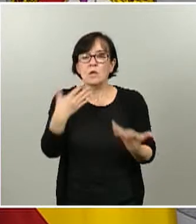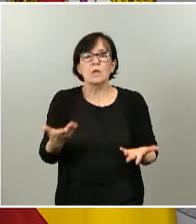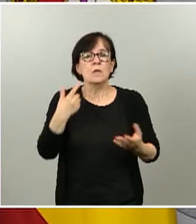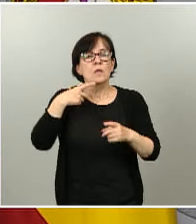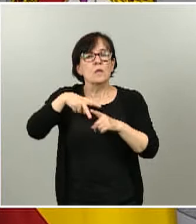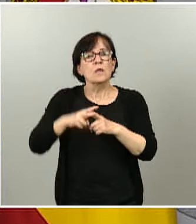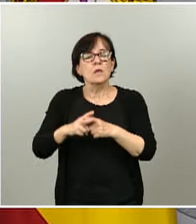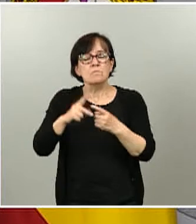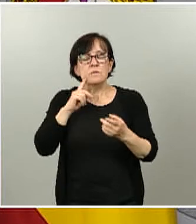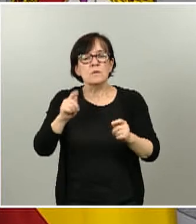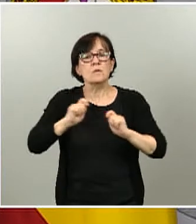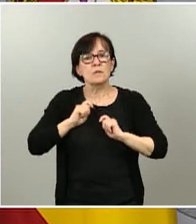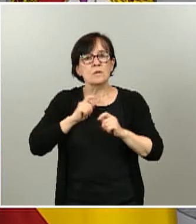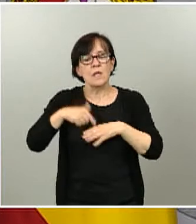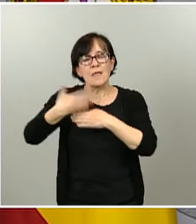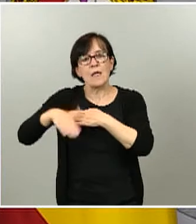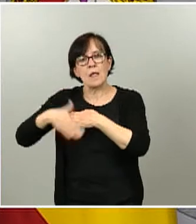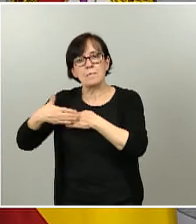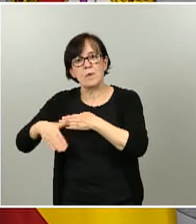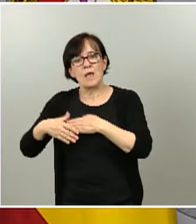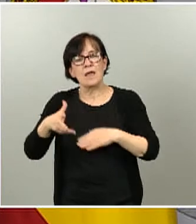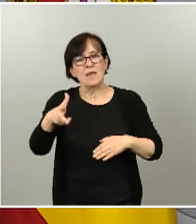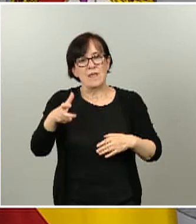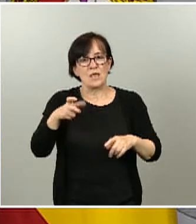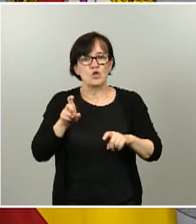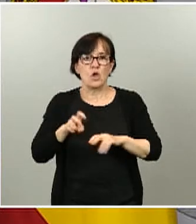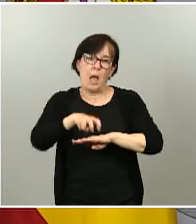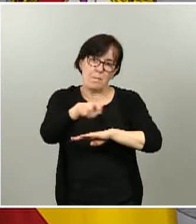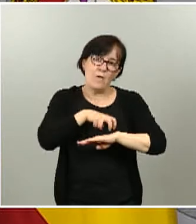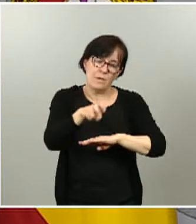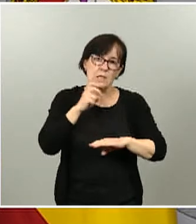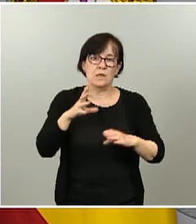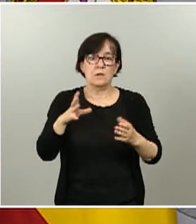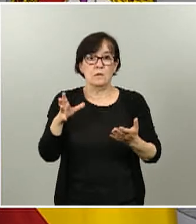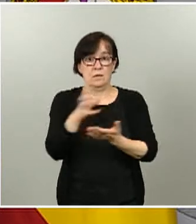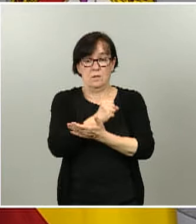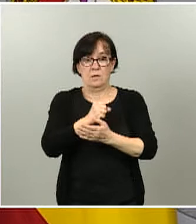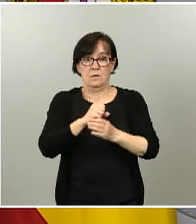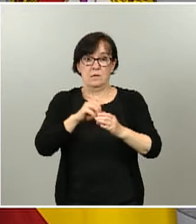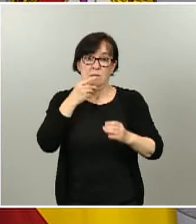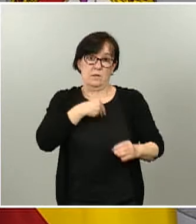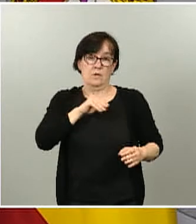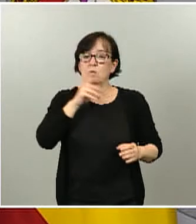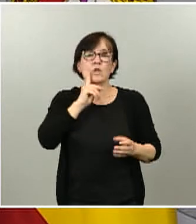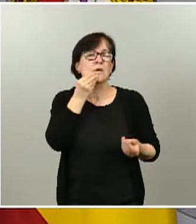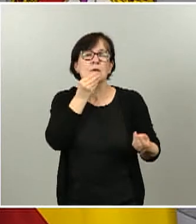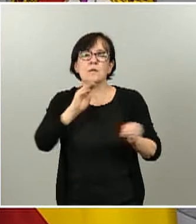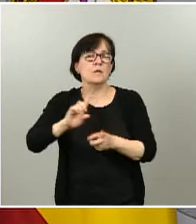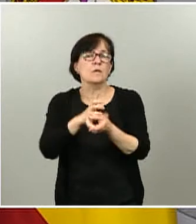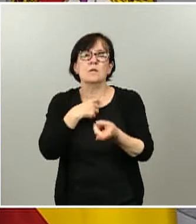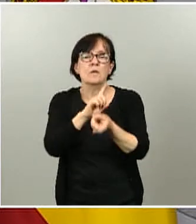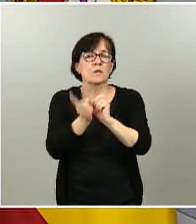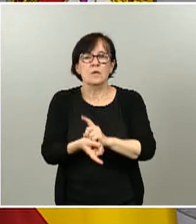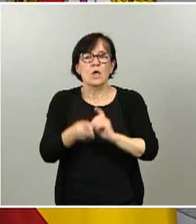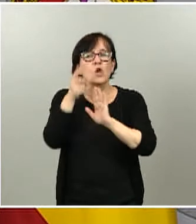posibilidad de restringir ese derecho a la movilidad para el conjunto de la población, no siendo sustituible este tipo de normativa